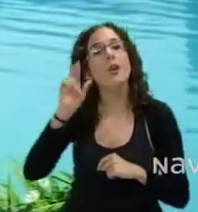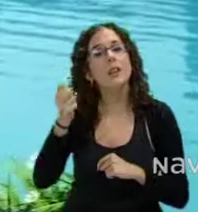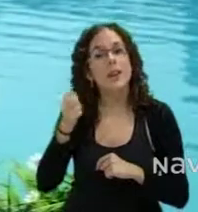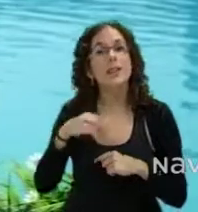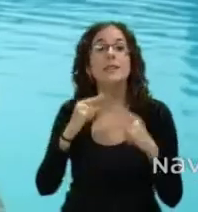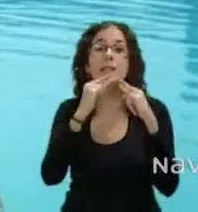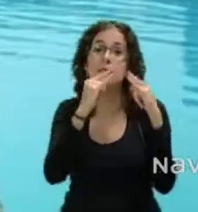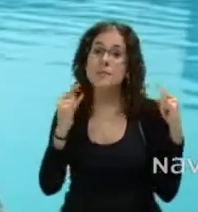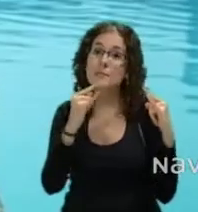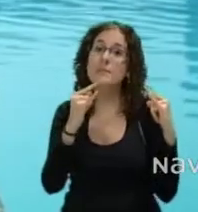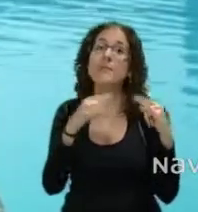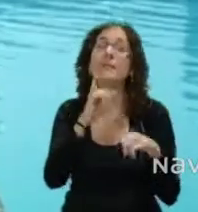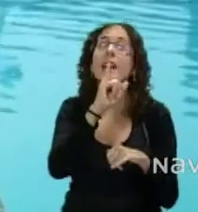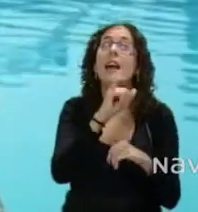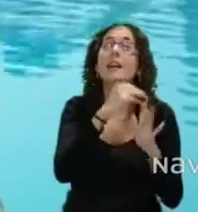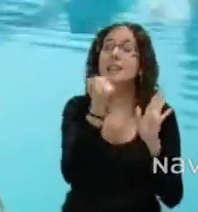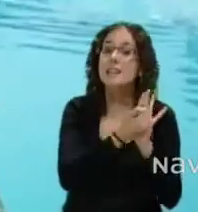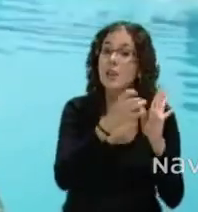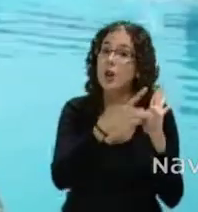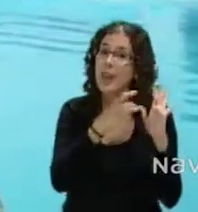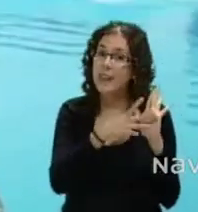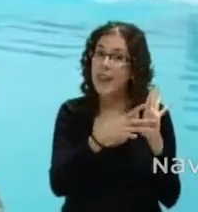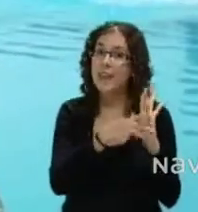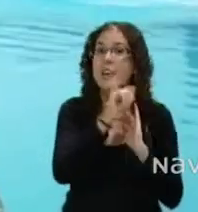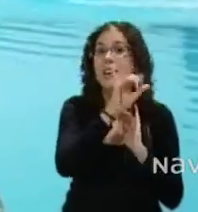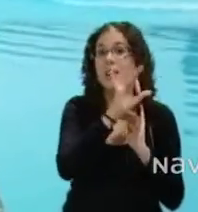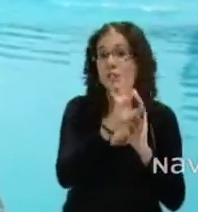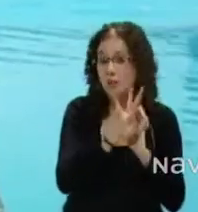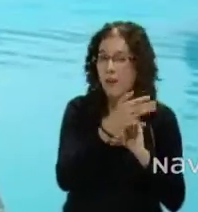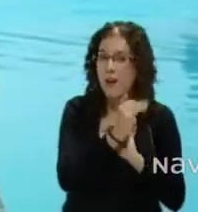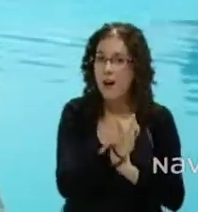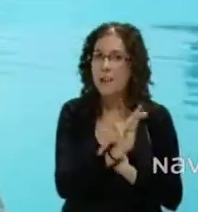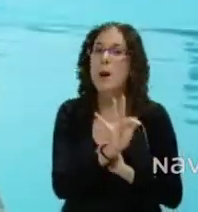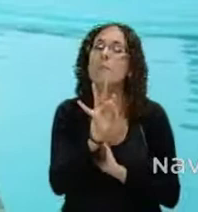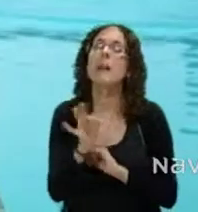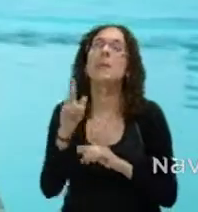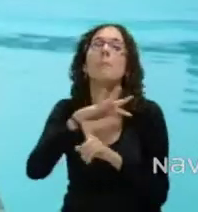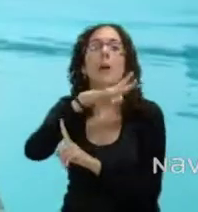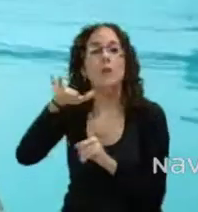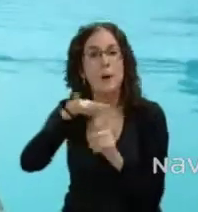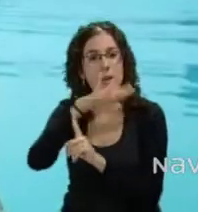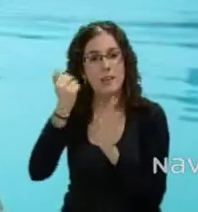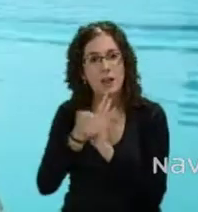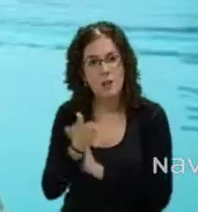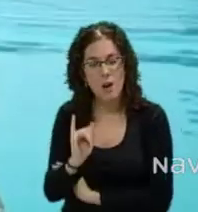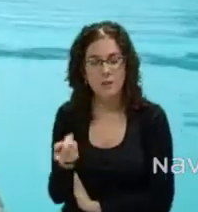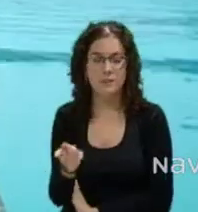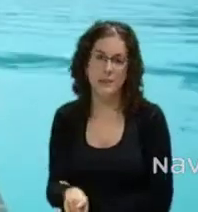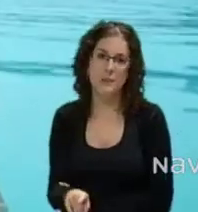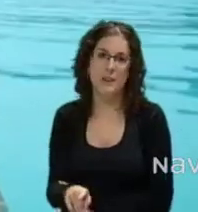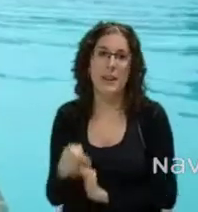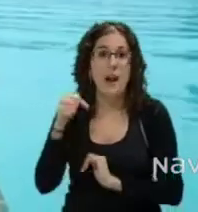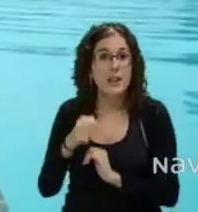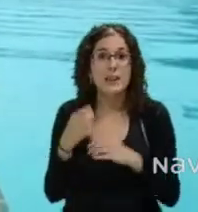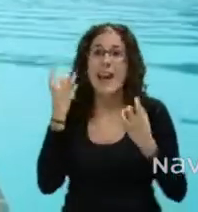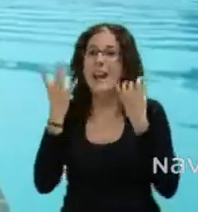la ISO 14000, el sello medioambiental de calidad. Lo que intentamos es que todas las actividades que se